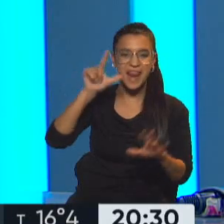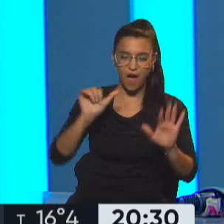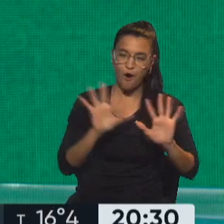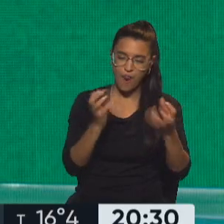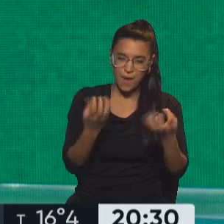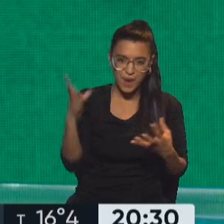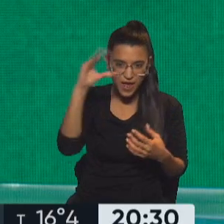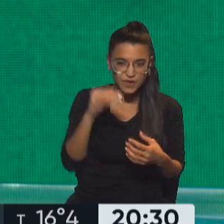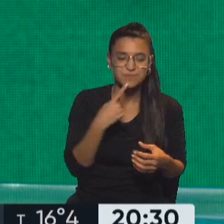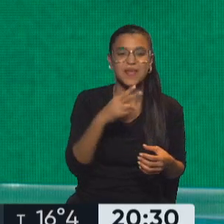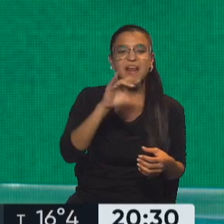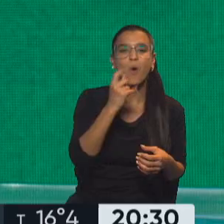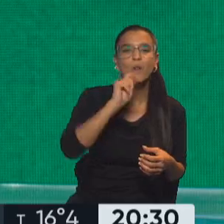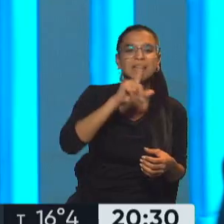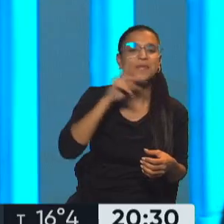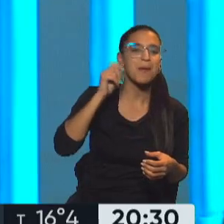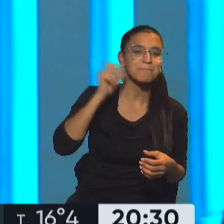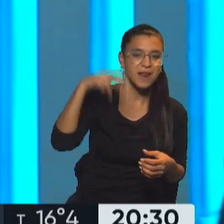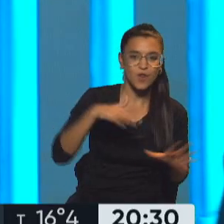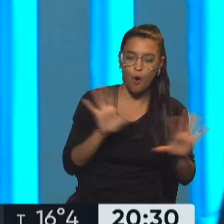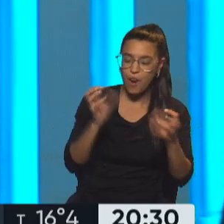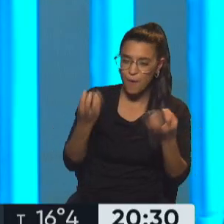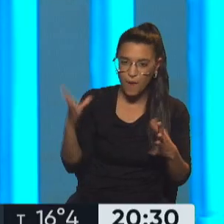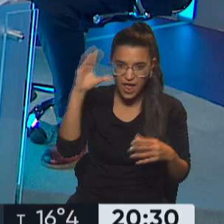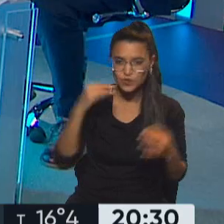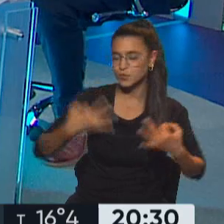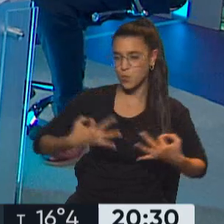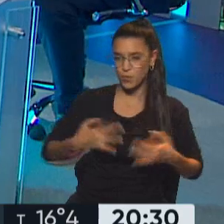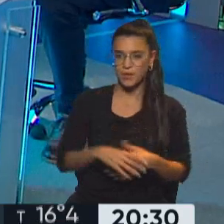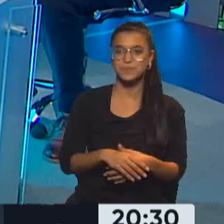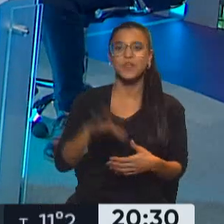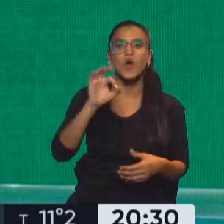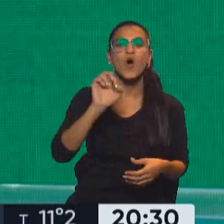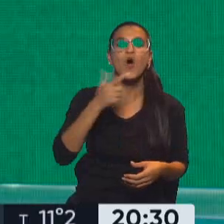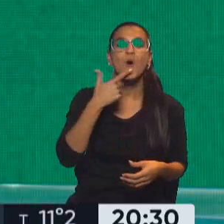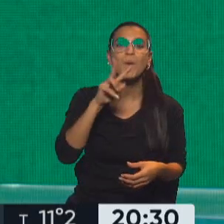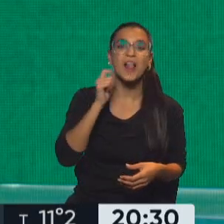Carmela, bárbaro. Raúl Timerman, ¿todo bien? Buenas noches, ¿qué tal? Muy Fantástico. bien. Osvaldo Quiroga.